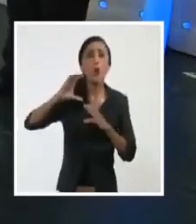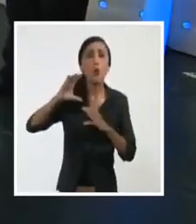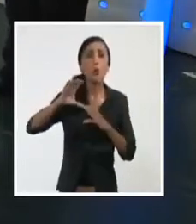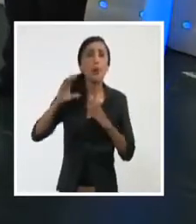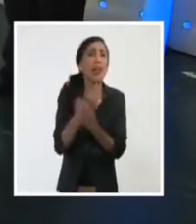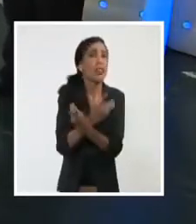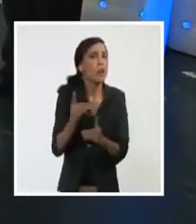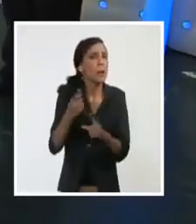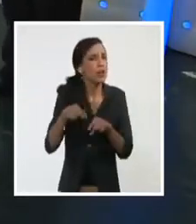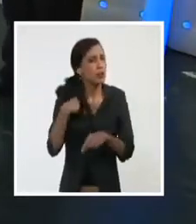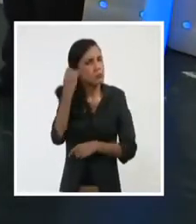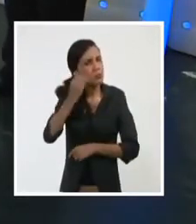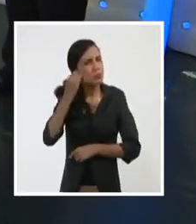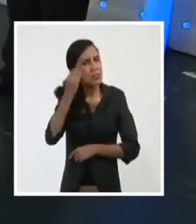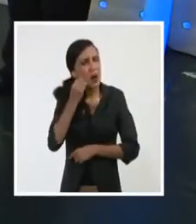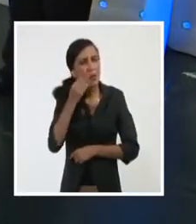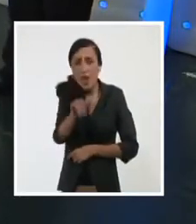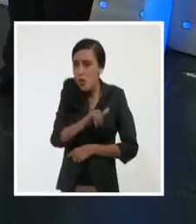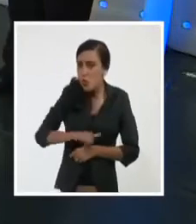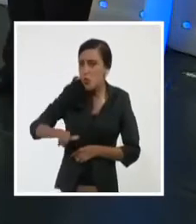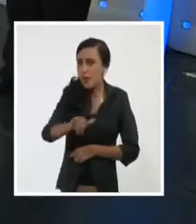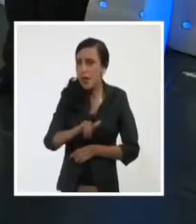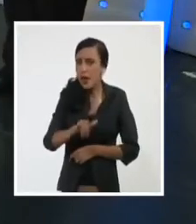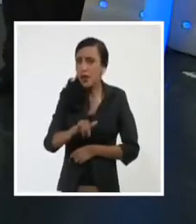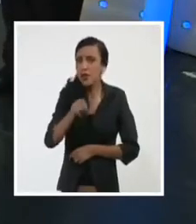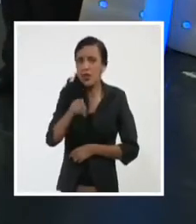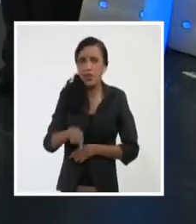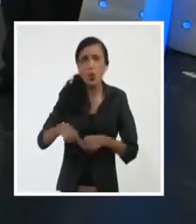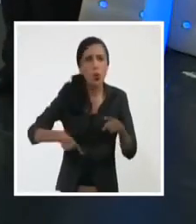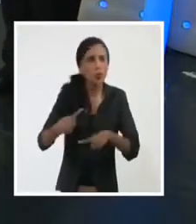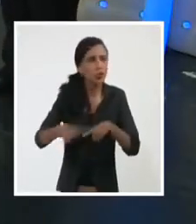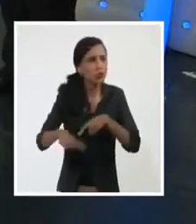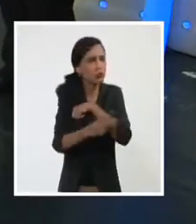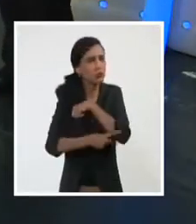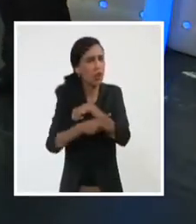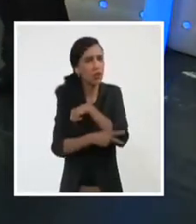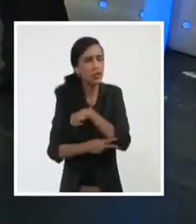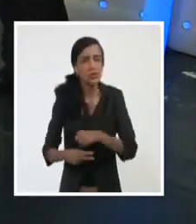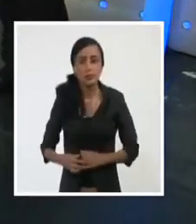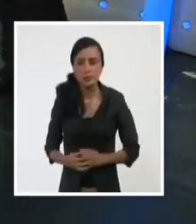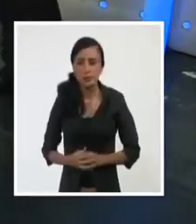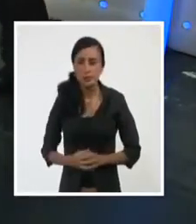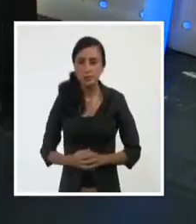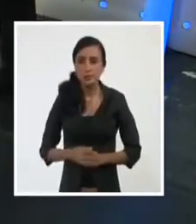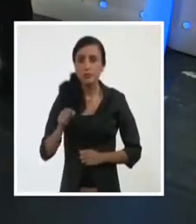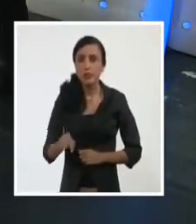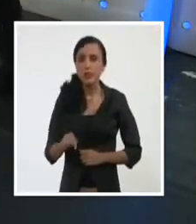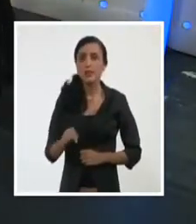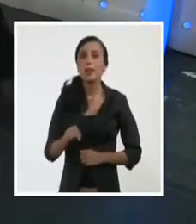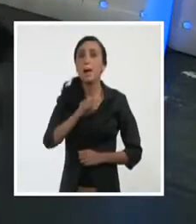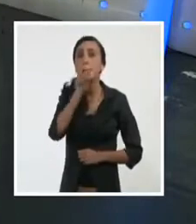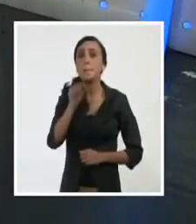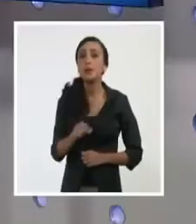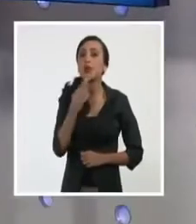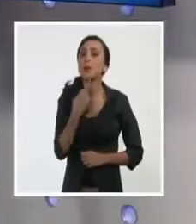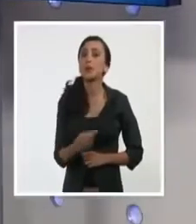pero nos preguntamos, ¿para conspirar contra otras democracias? Bueno, esas son las preguntas que trataremos de responder esta